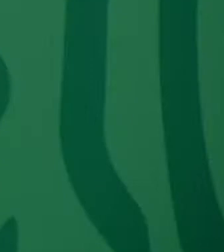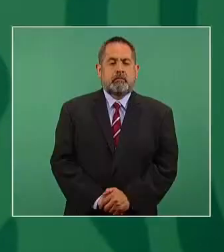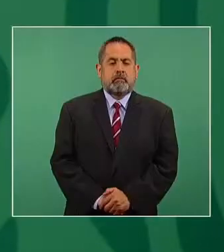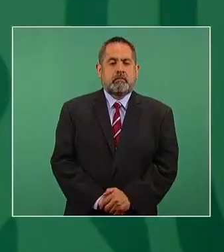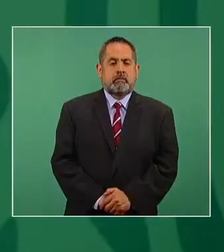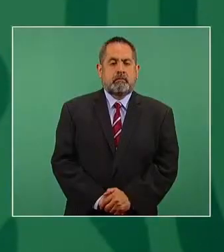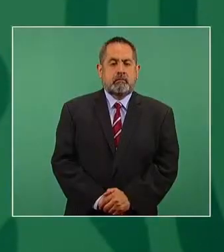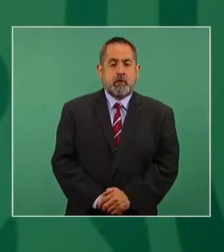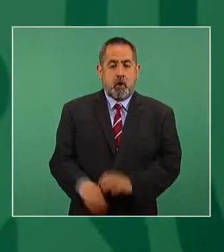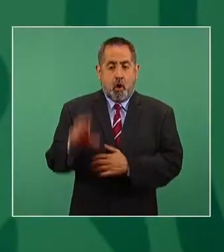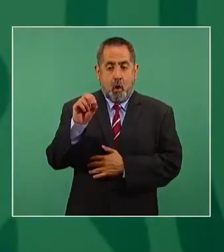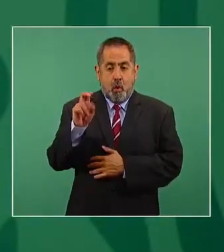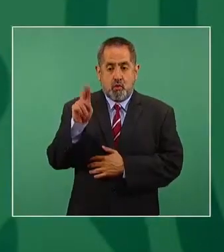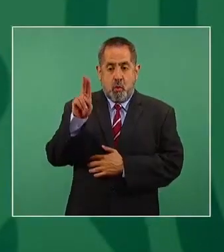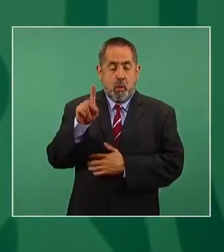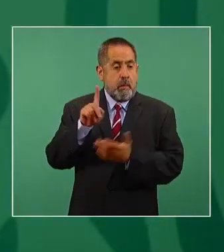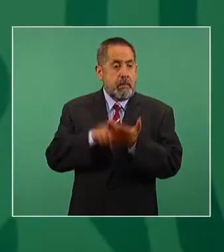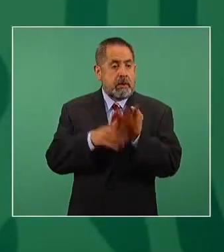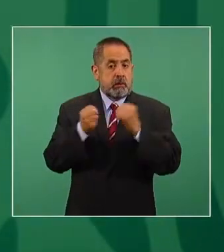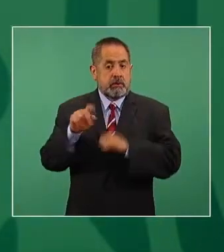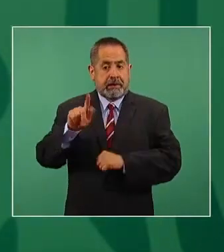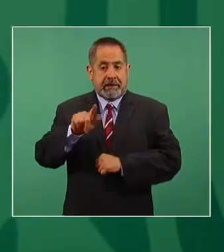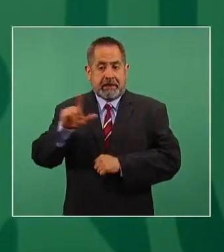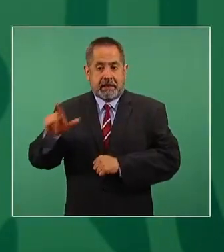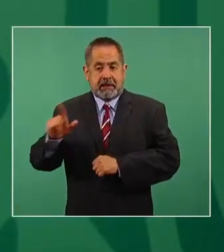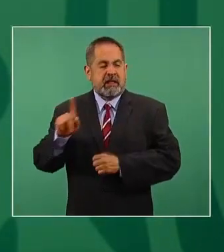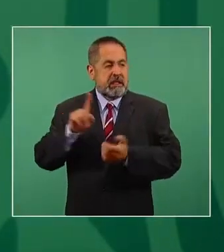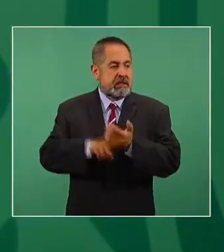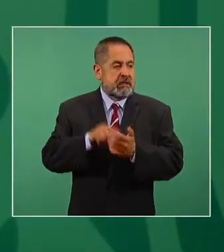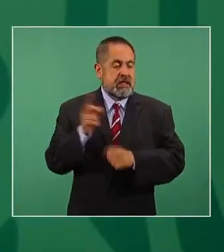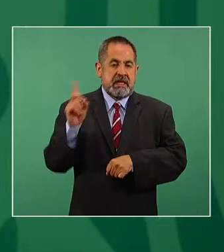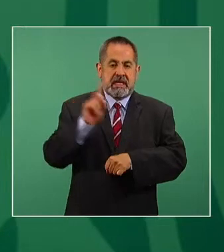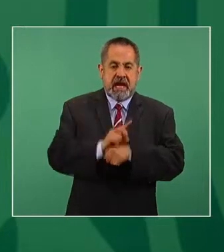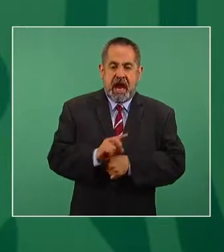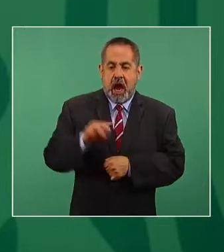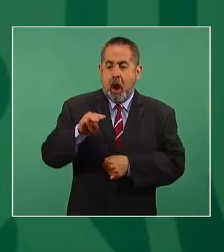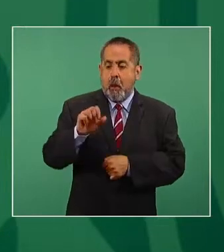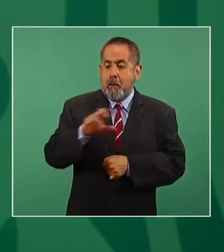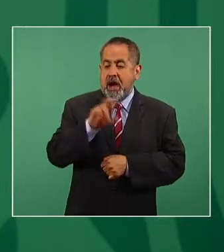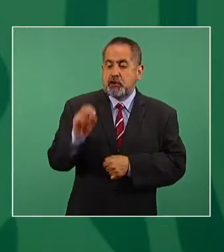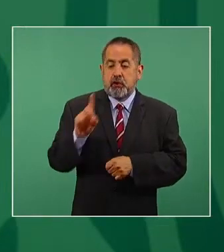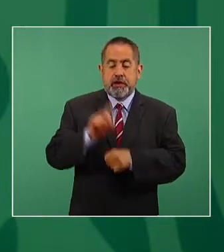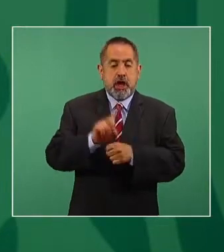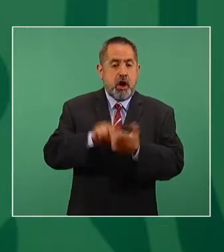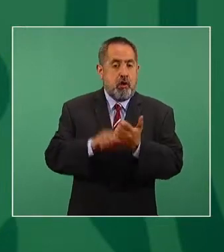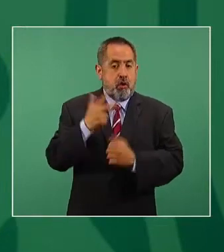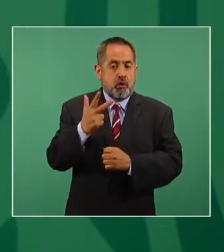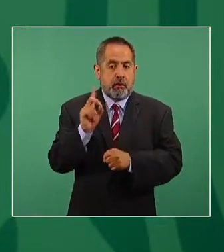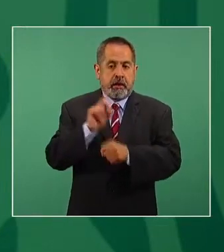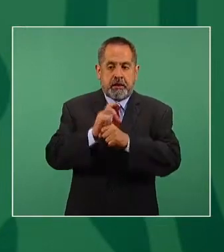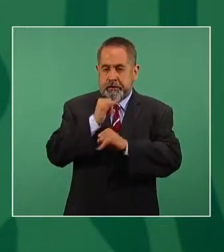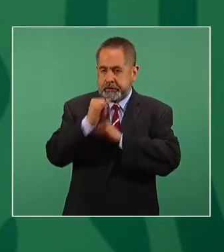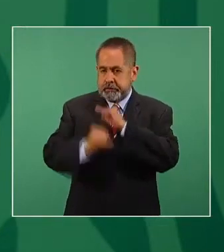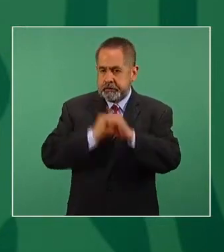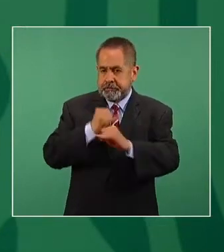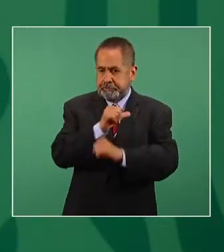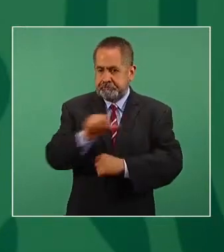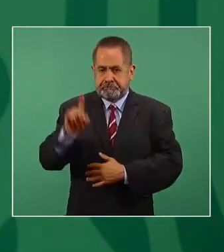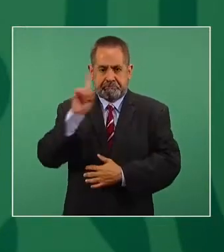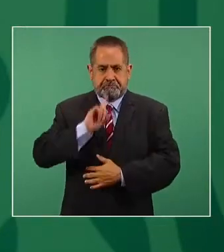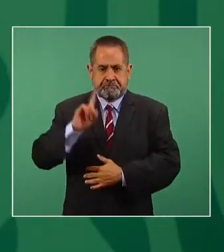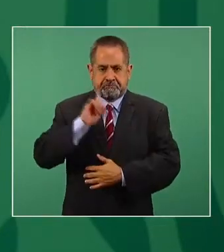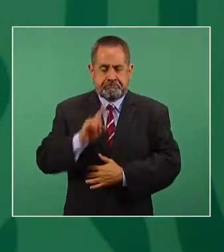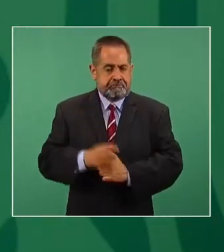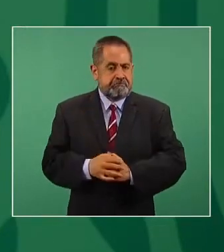1977 con el reconocimiento del 8 de marzo como el Día Internacional de la Mujer. En este